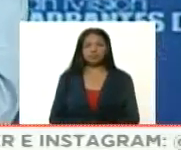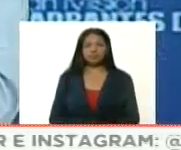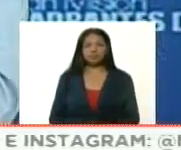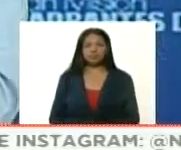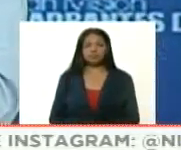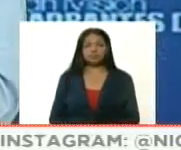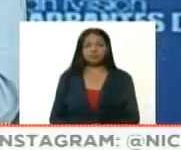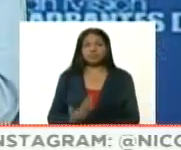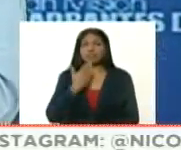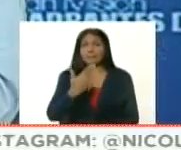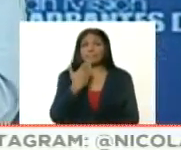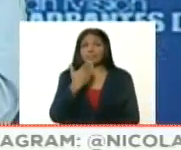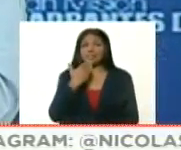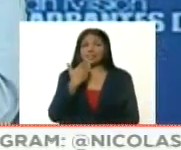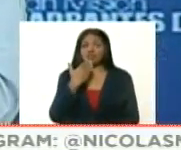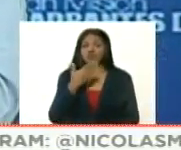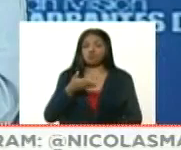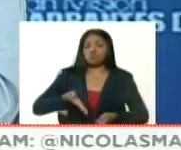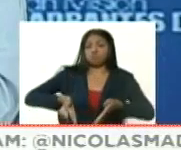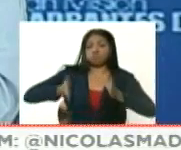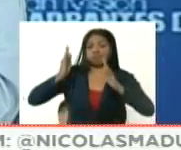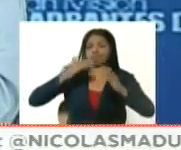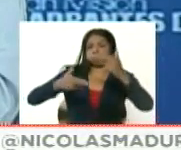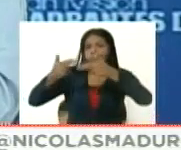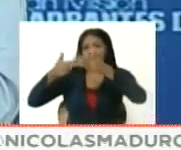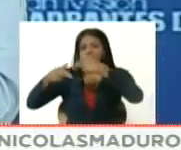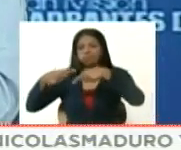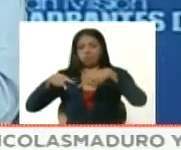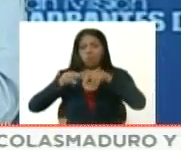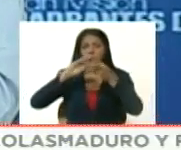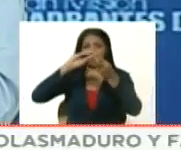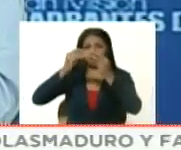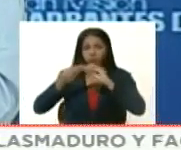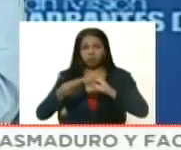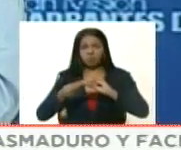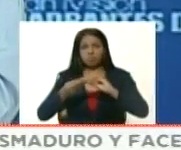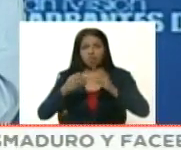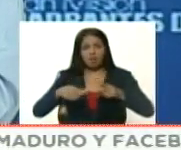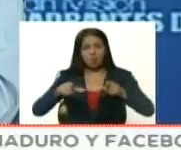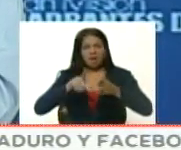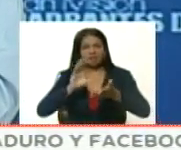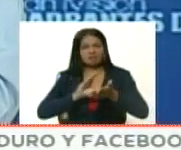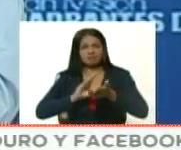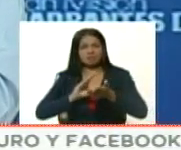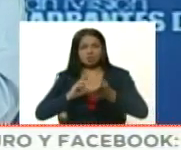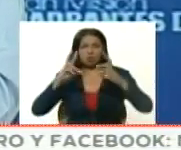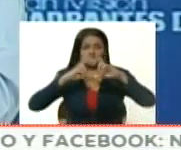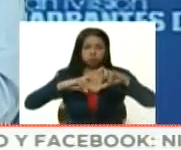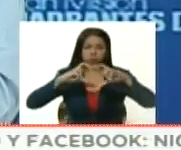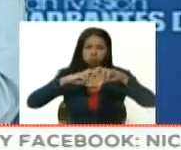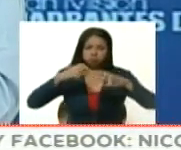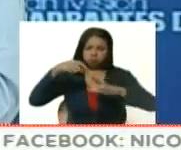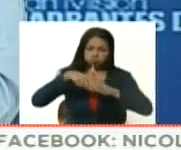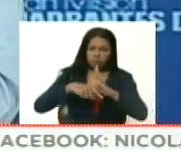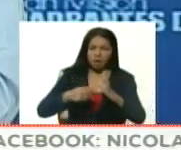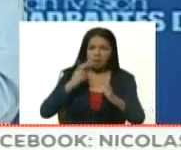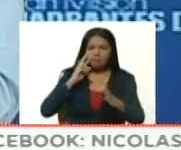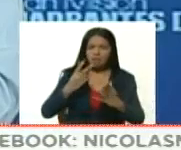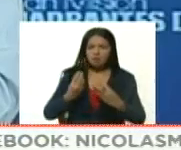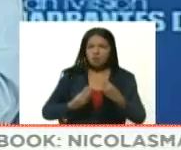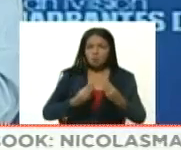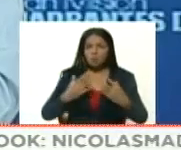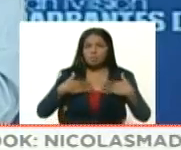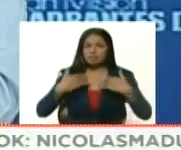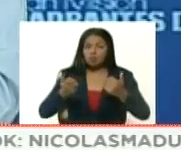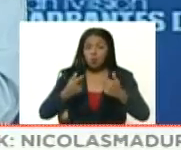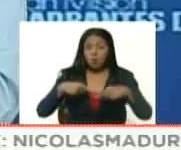para la construcción y adecuación de un centro de diagnóstico de